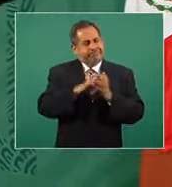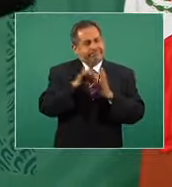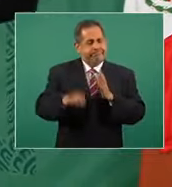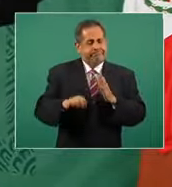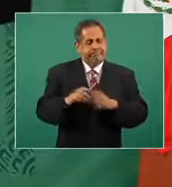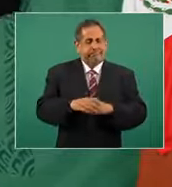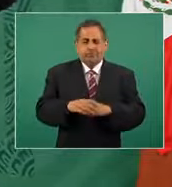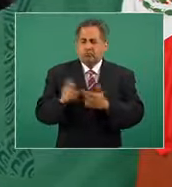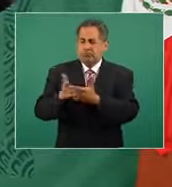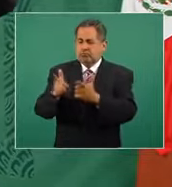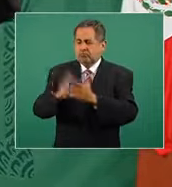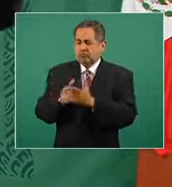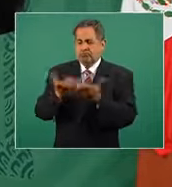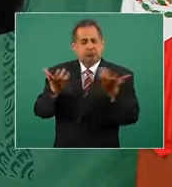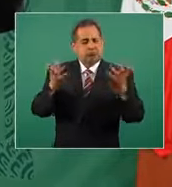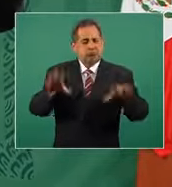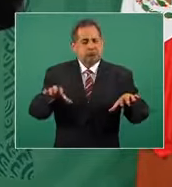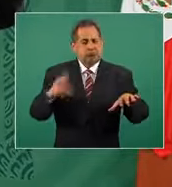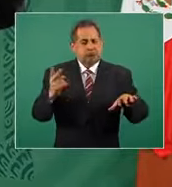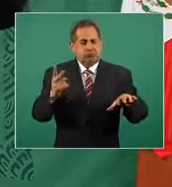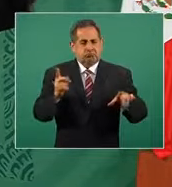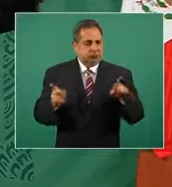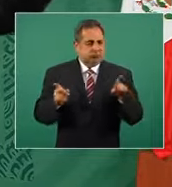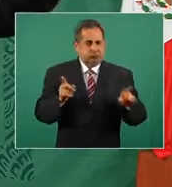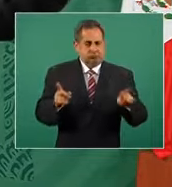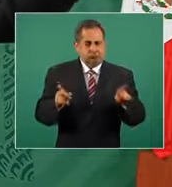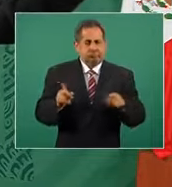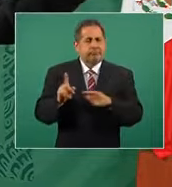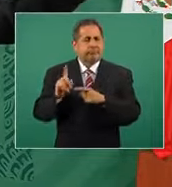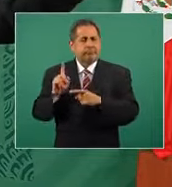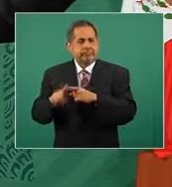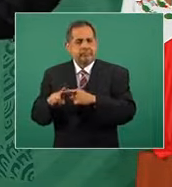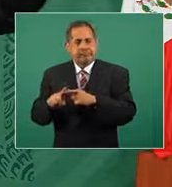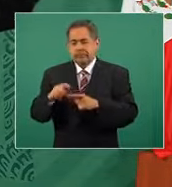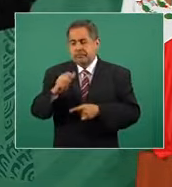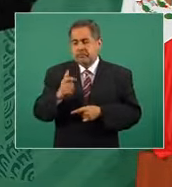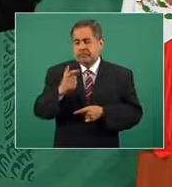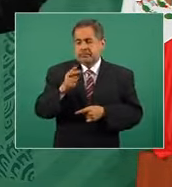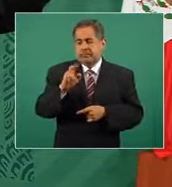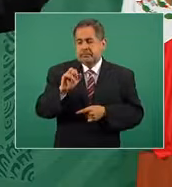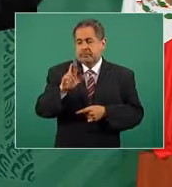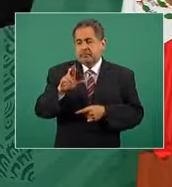grandes agrupamientos, los de Aguilar Camín,